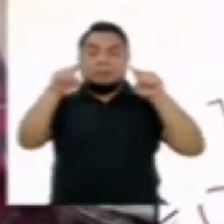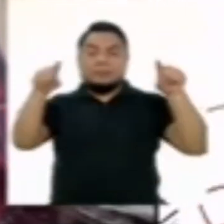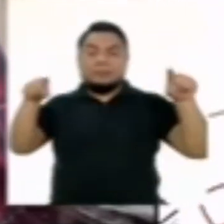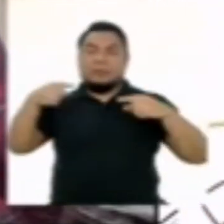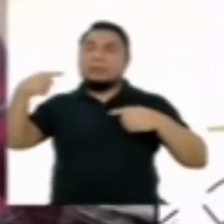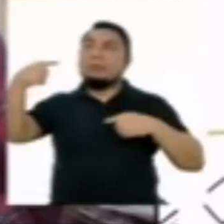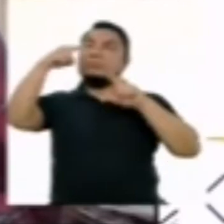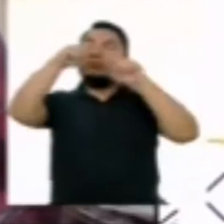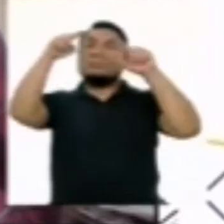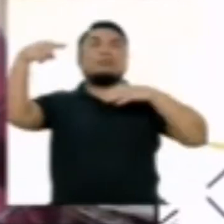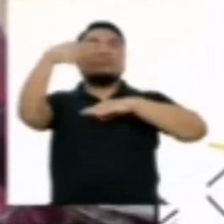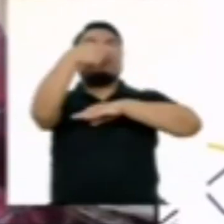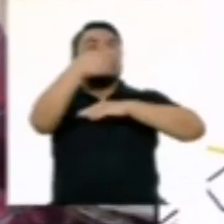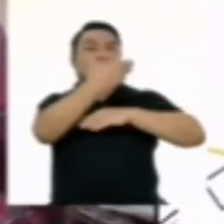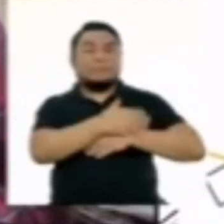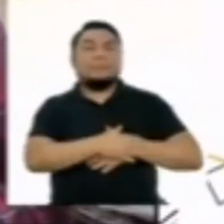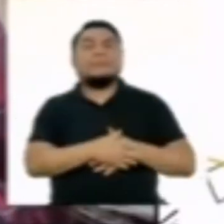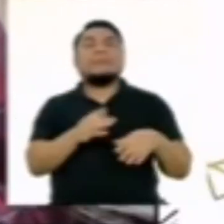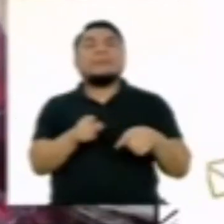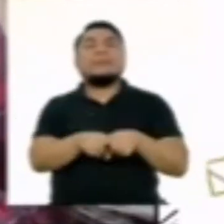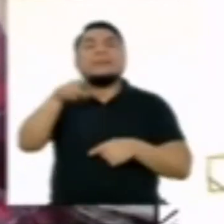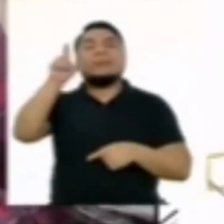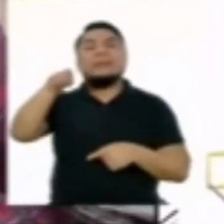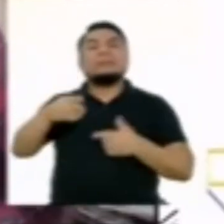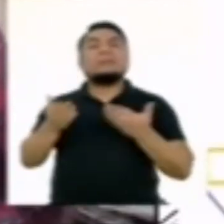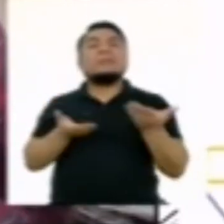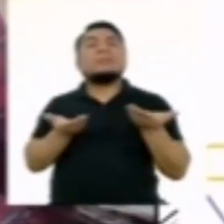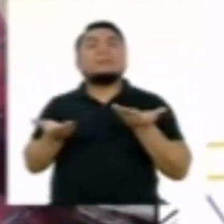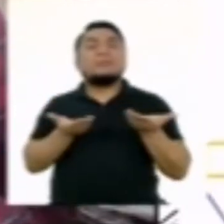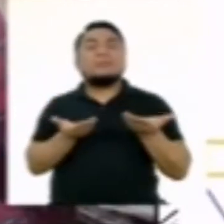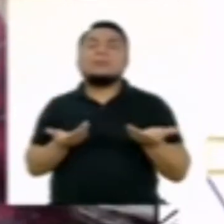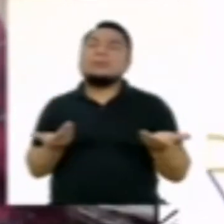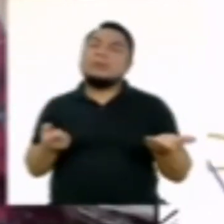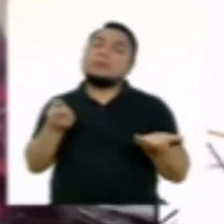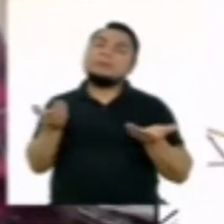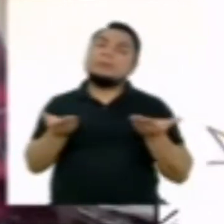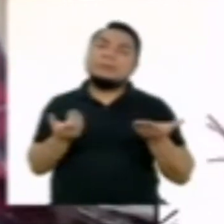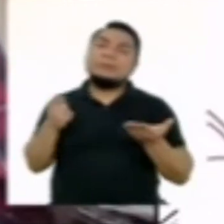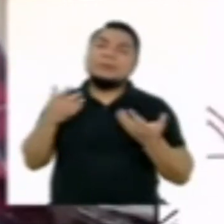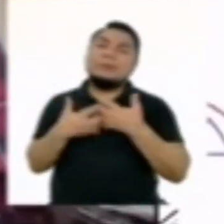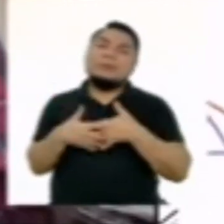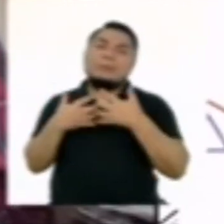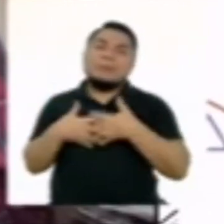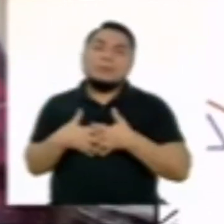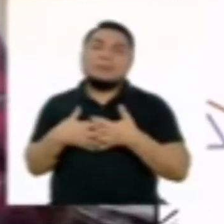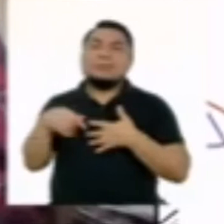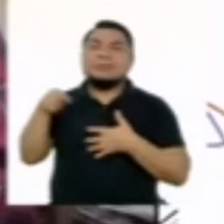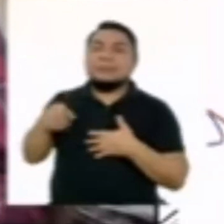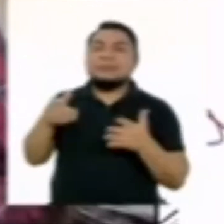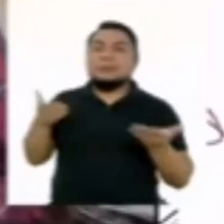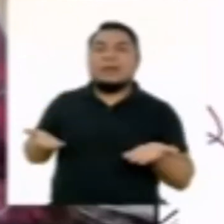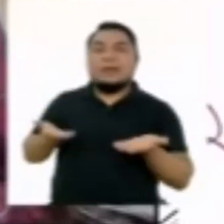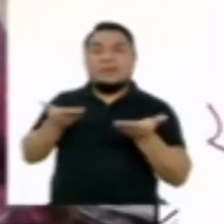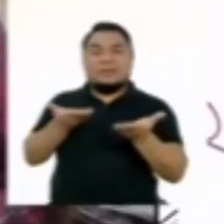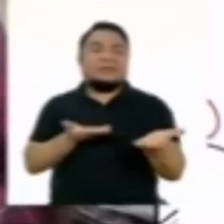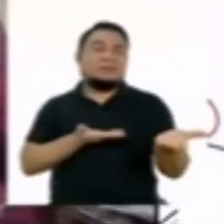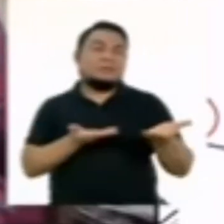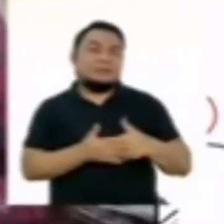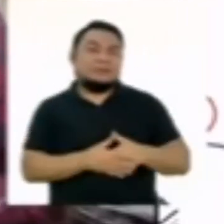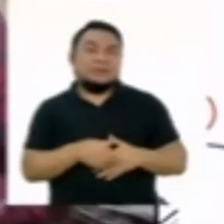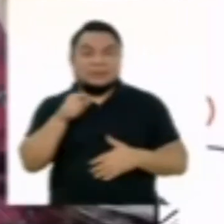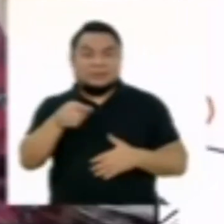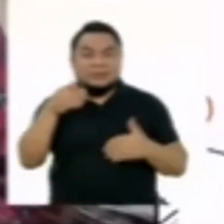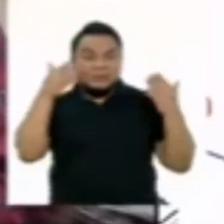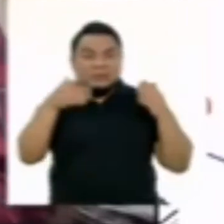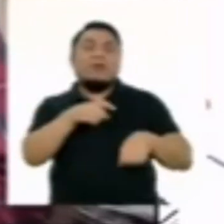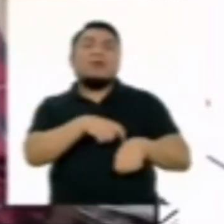señalización. También necesitamos servicios, es decir, necesitamos empresas que den estos servicios, que